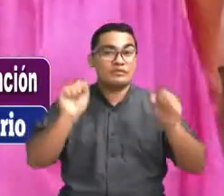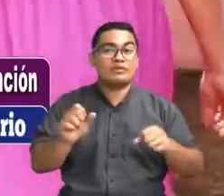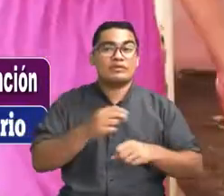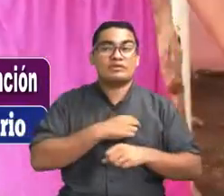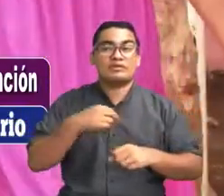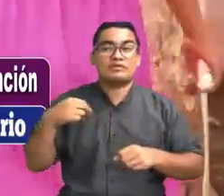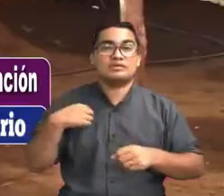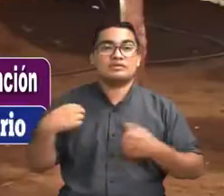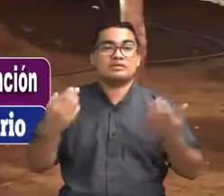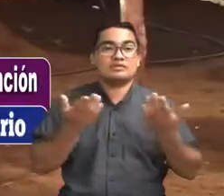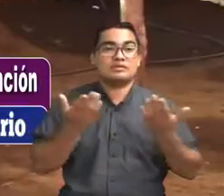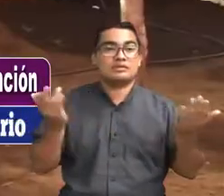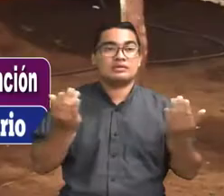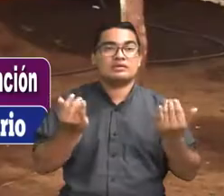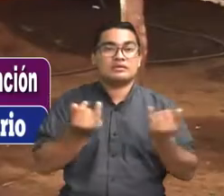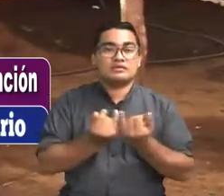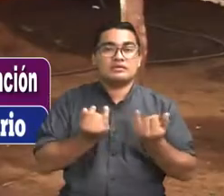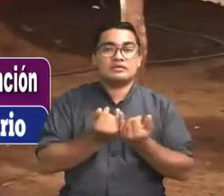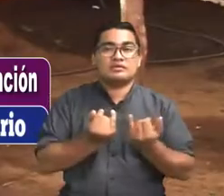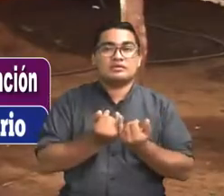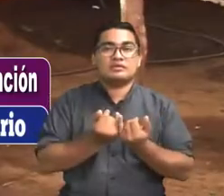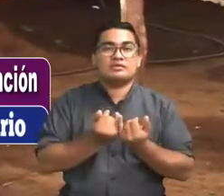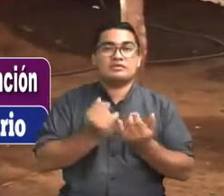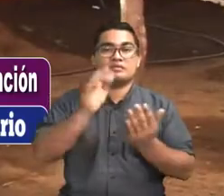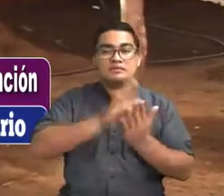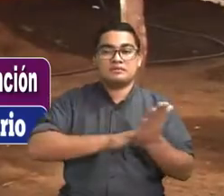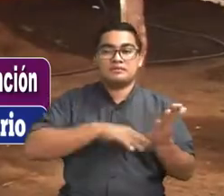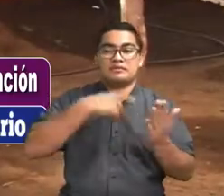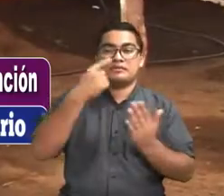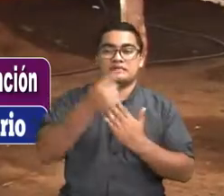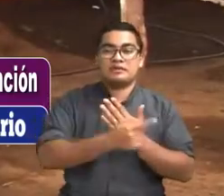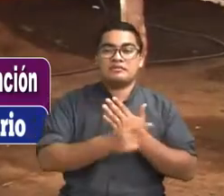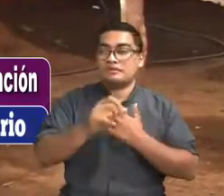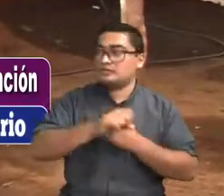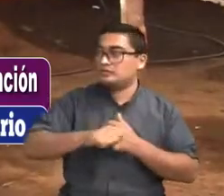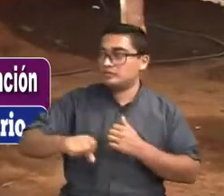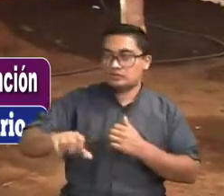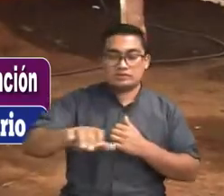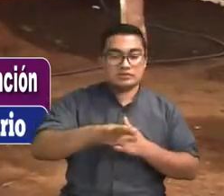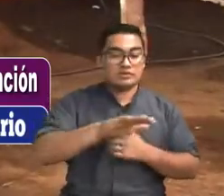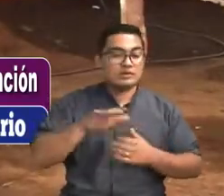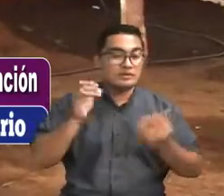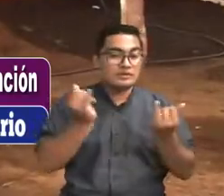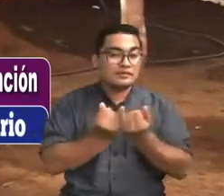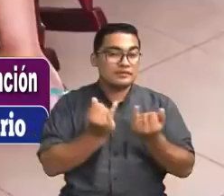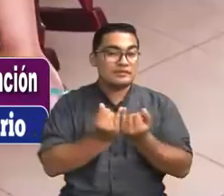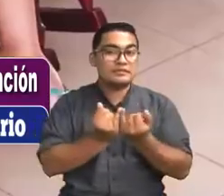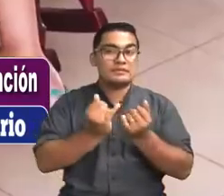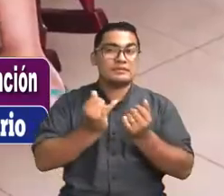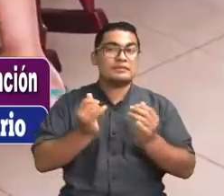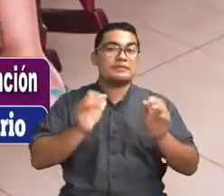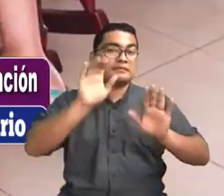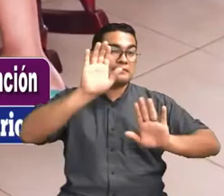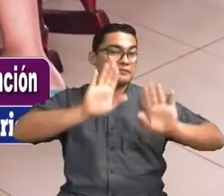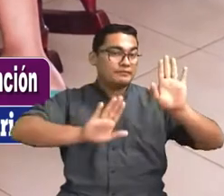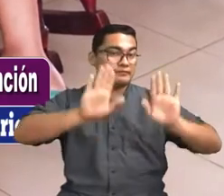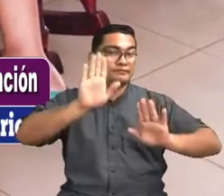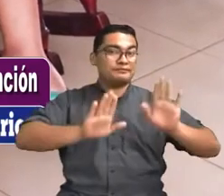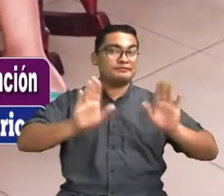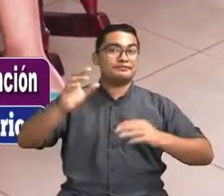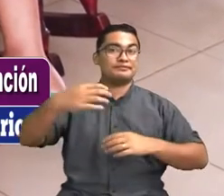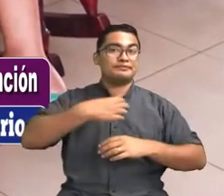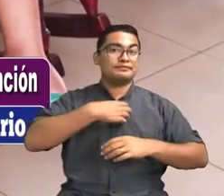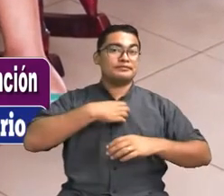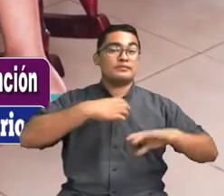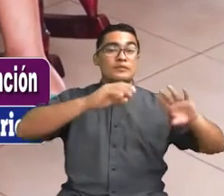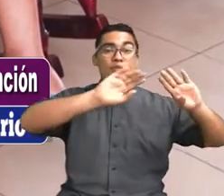traduzca eso en programas sociales que beneficien, ¿verdad? Y donde el protagonismo, porque nosotros vemos ahí el protagonismo de